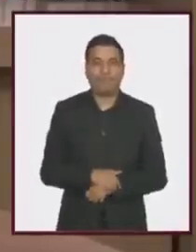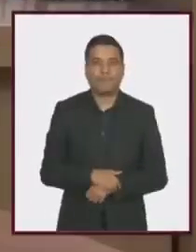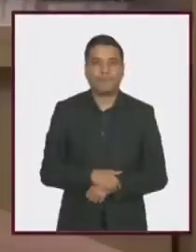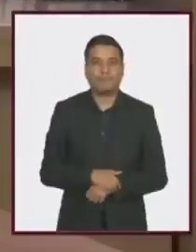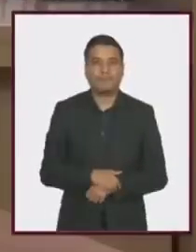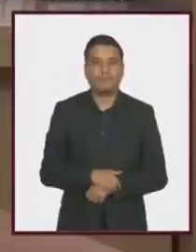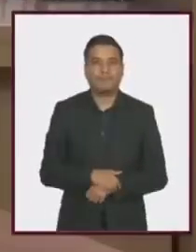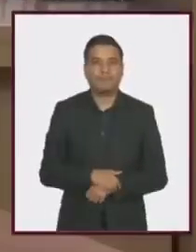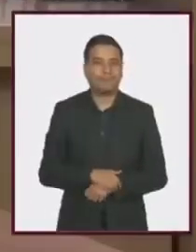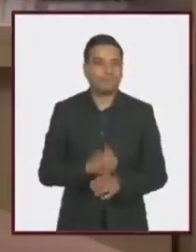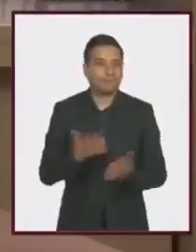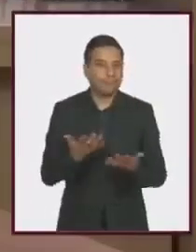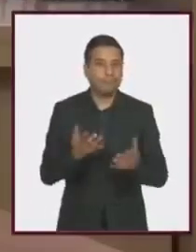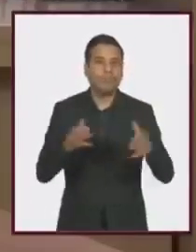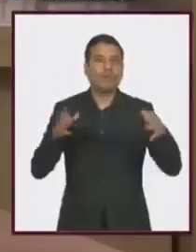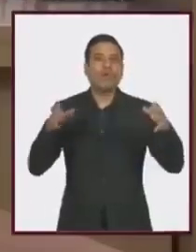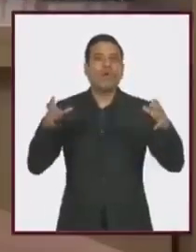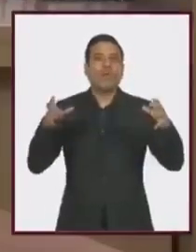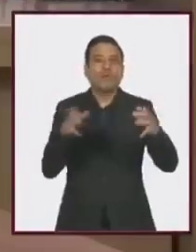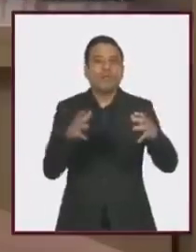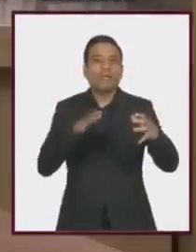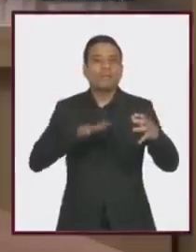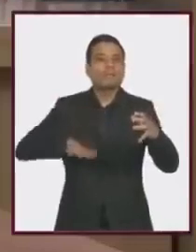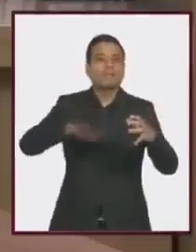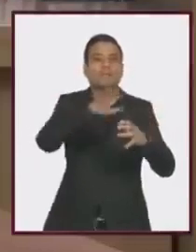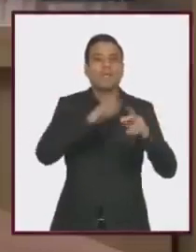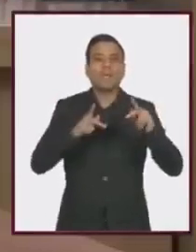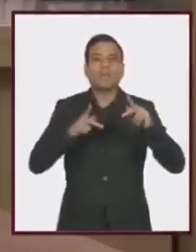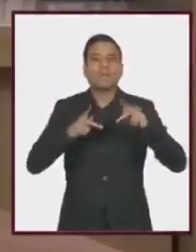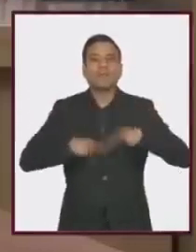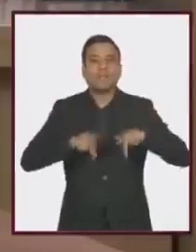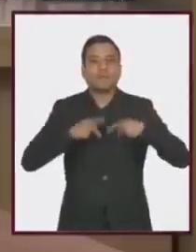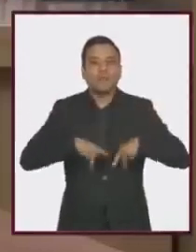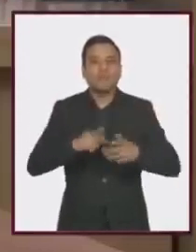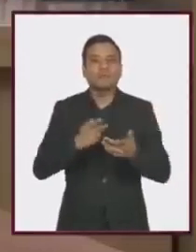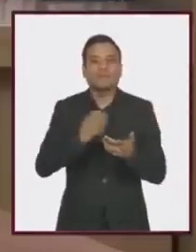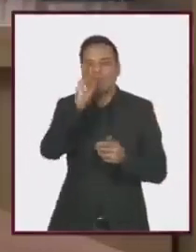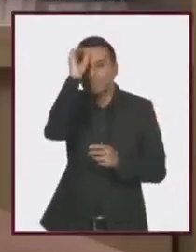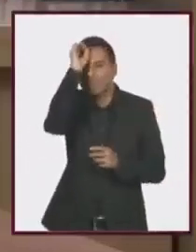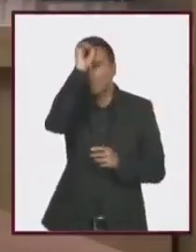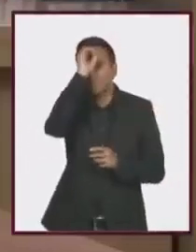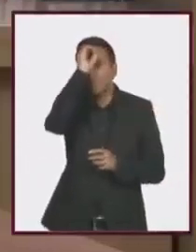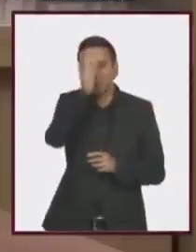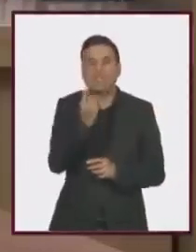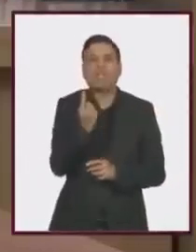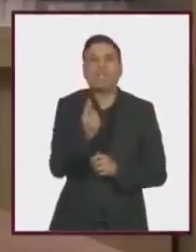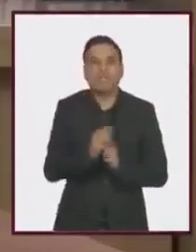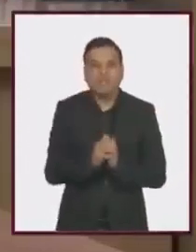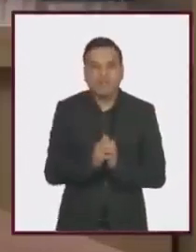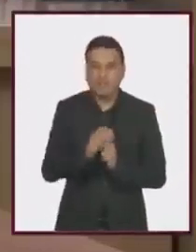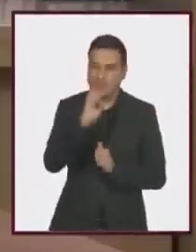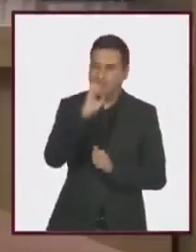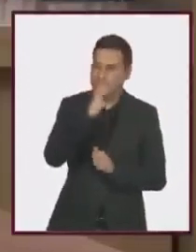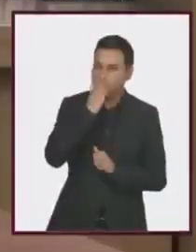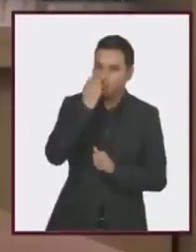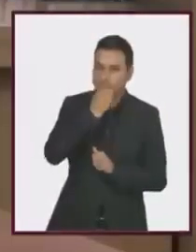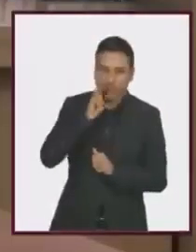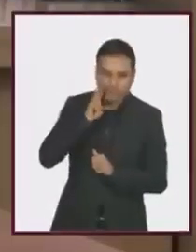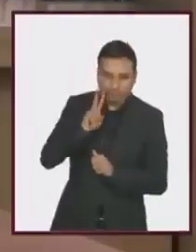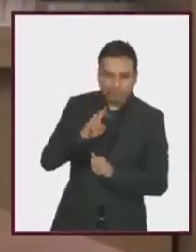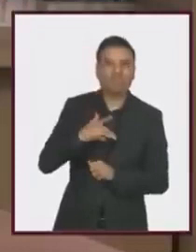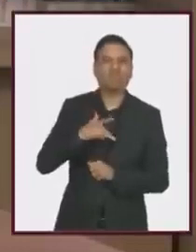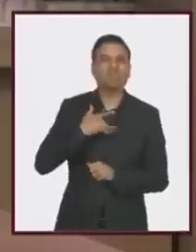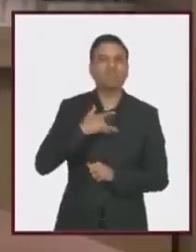los integrantes de la comunidad y cuáles son las expectativas que tienen sobre la escuela. Y asimismo tenemos que